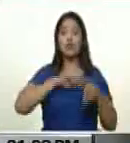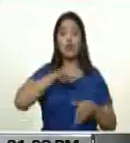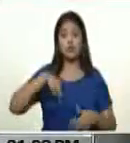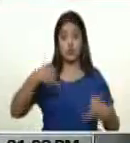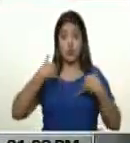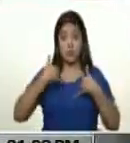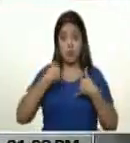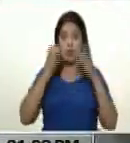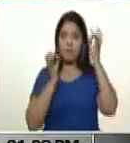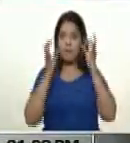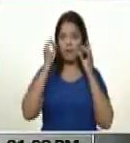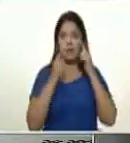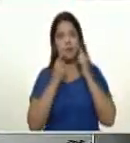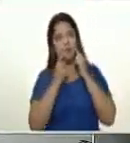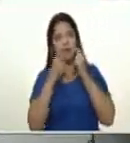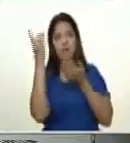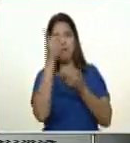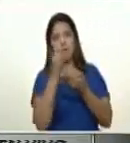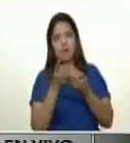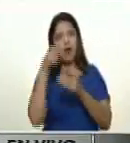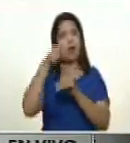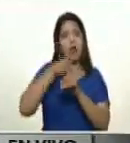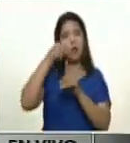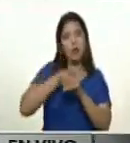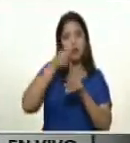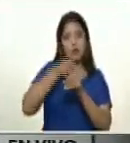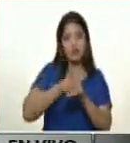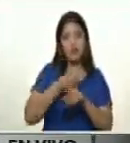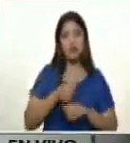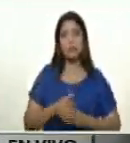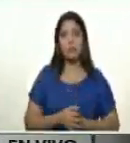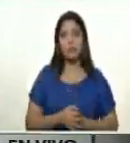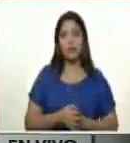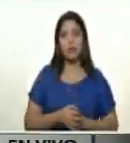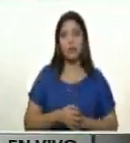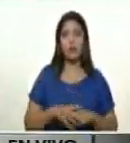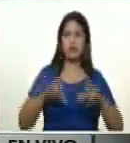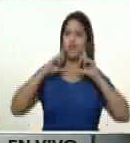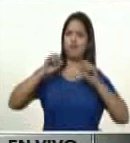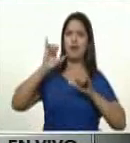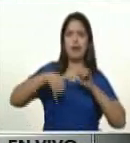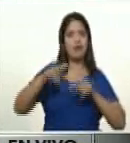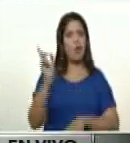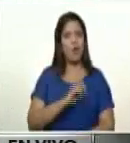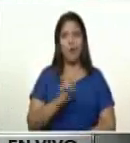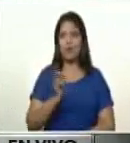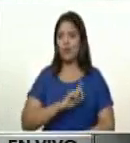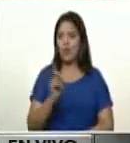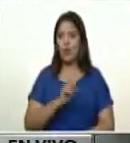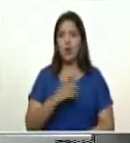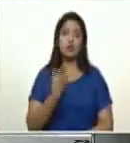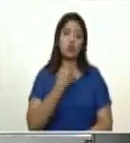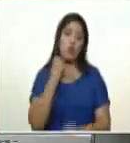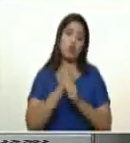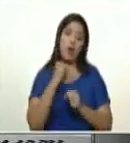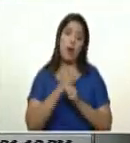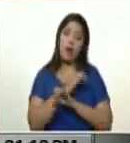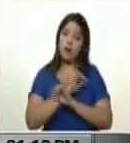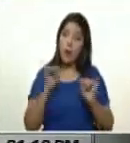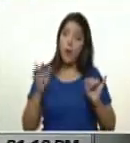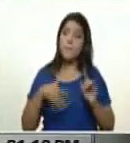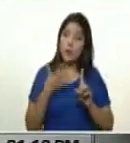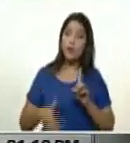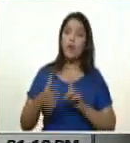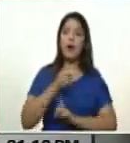mismos mediante la lucha, donde no somos ingenieros, somos obreros, pero lo logramos